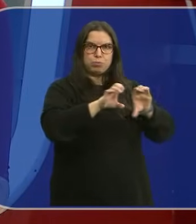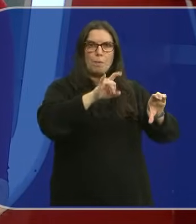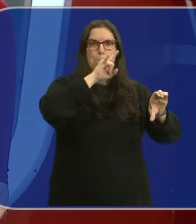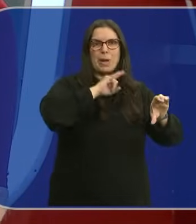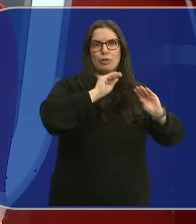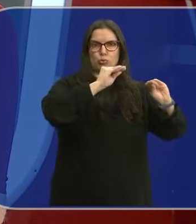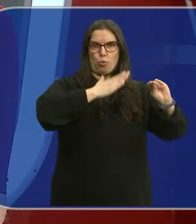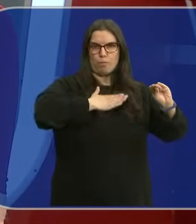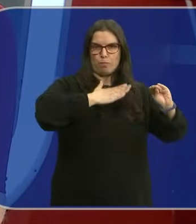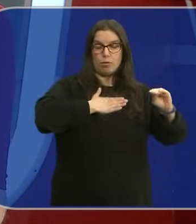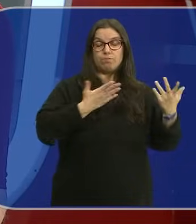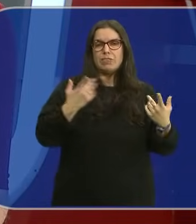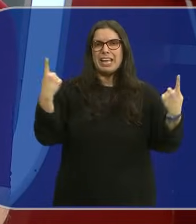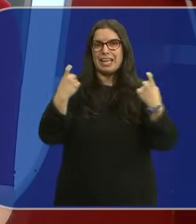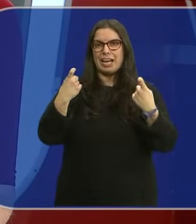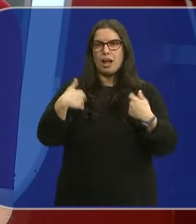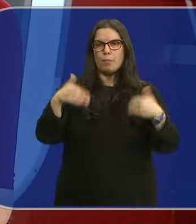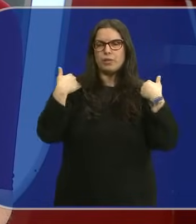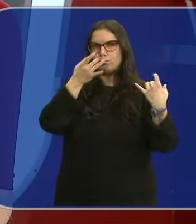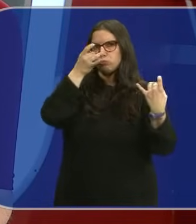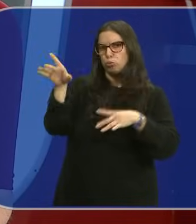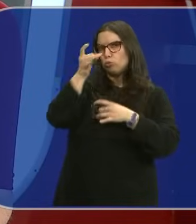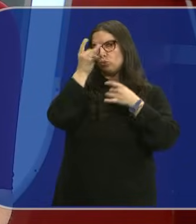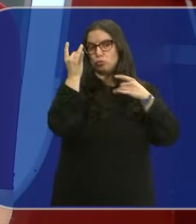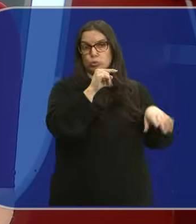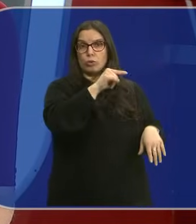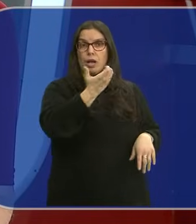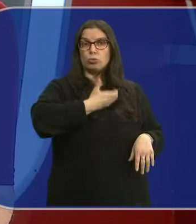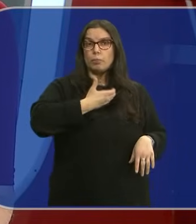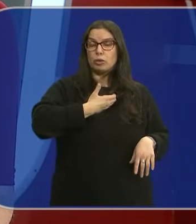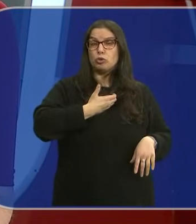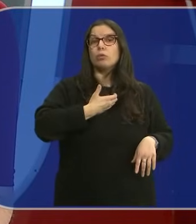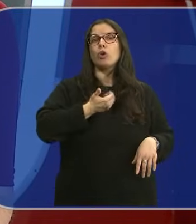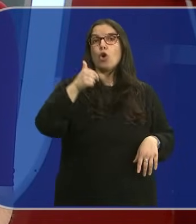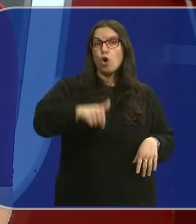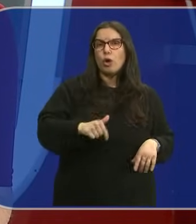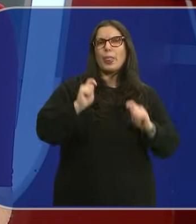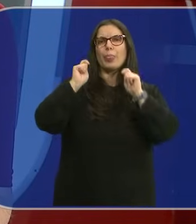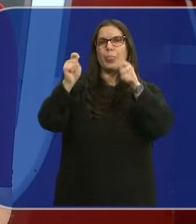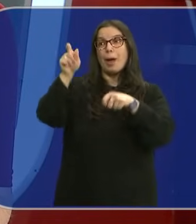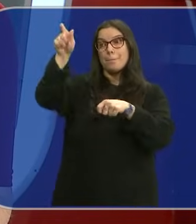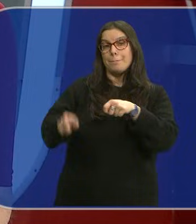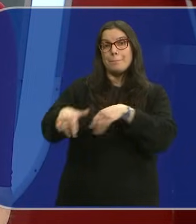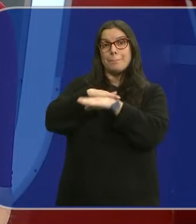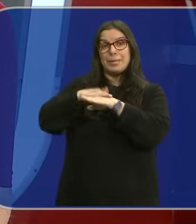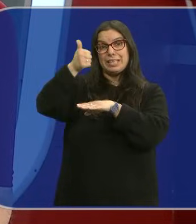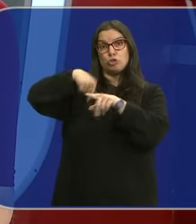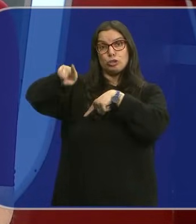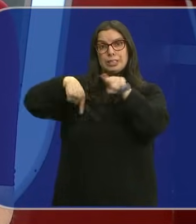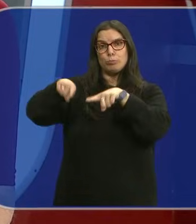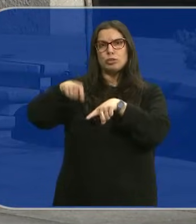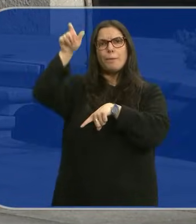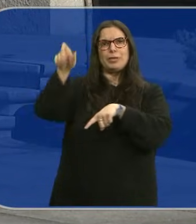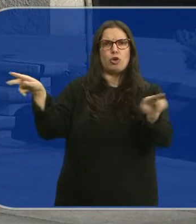Ante esta guerra de competencias, en el Ayuntamiento segoviano han declarado hoy persona non grata al ministro.